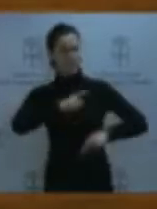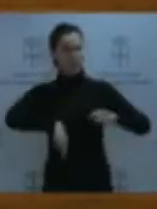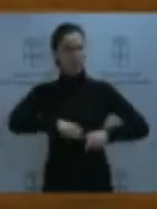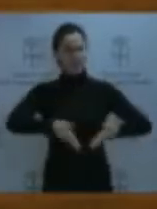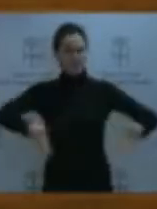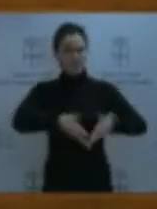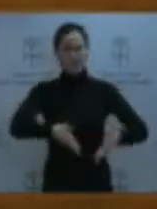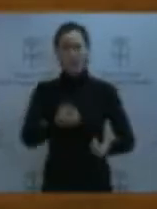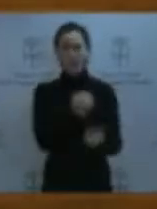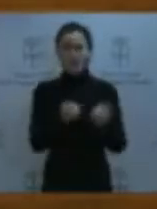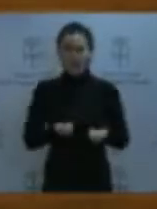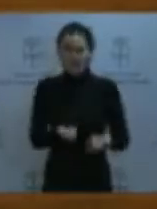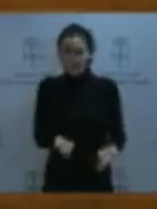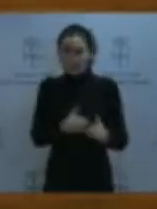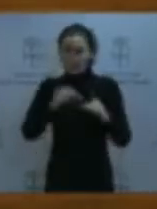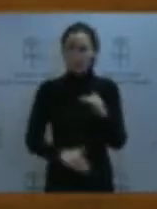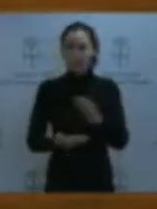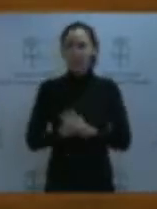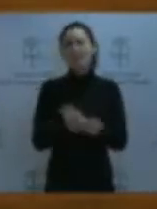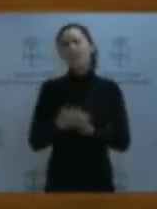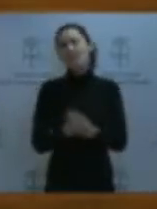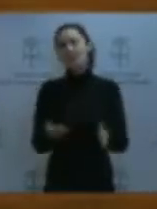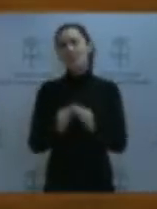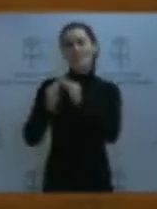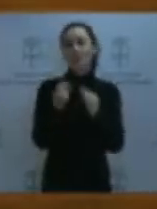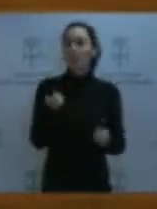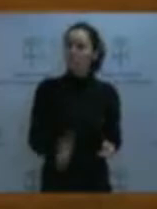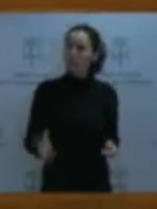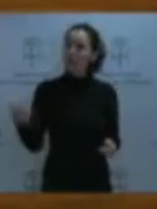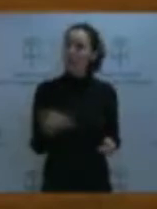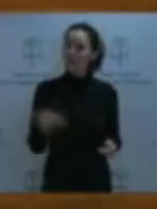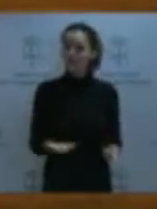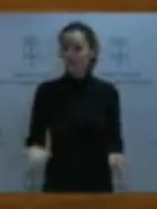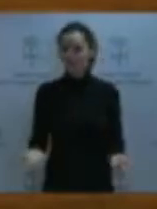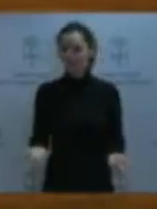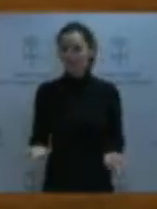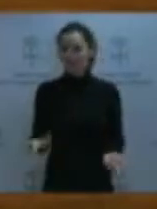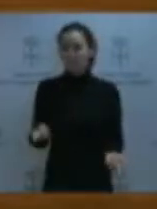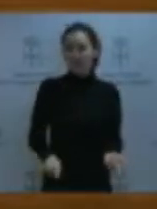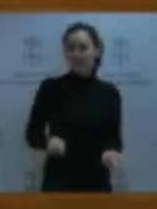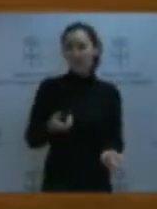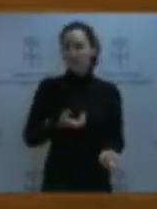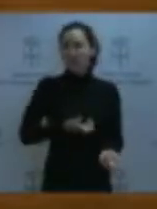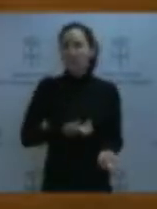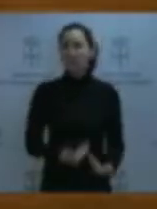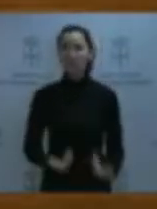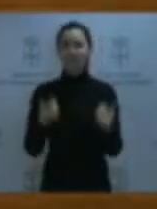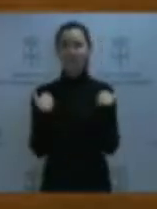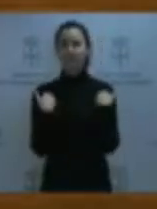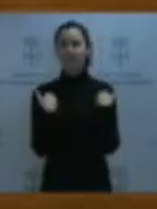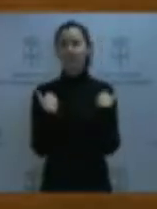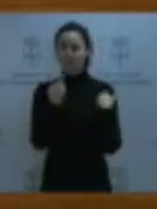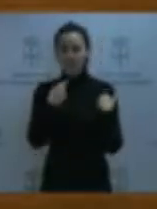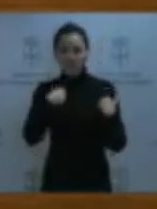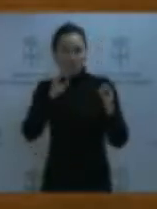su capacidad. De esa desigualdad también habrá que hablar. Y habrá que hablar también de lo que le supone a los ayuntamientos, porque el Gobierno dice, respondo